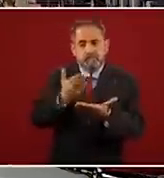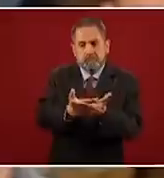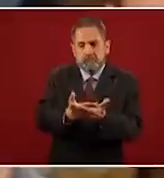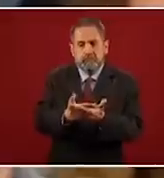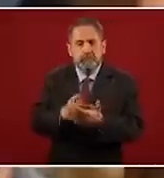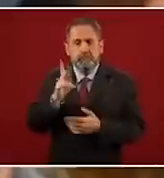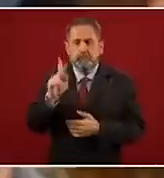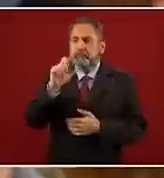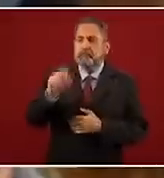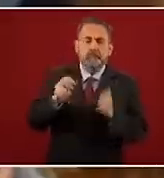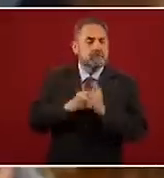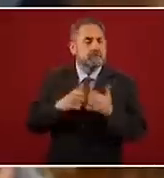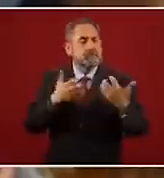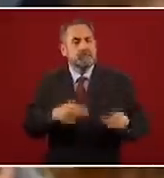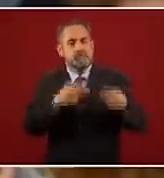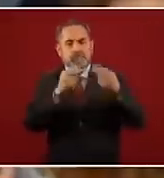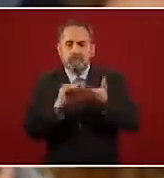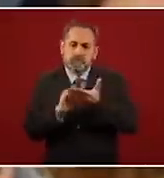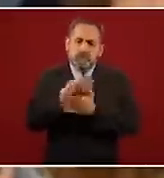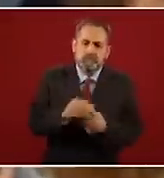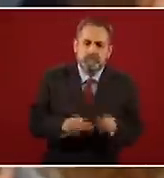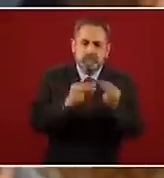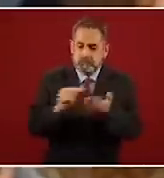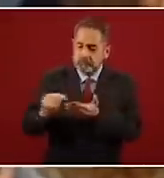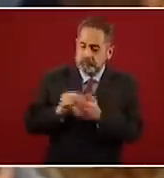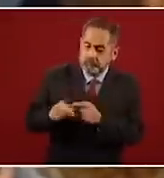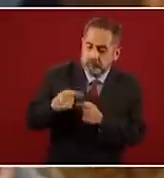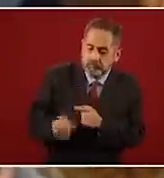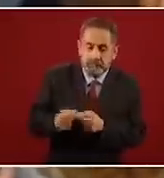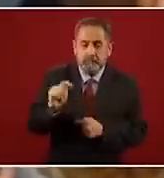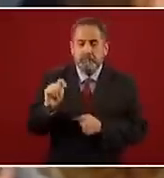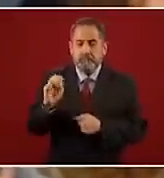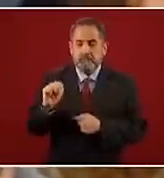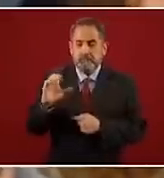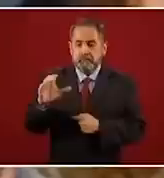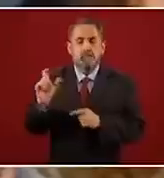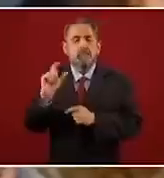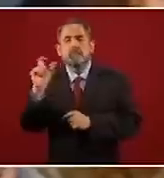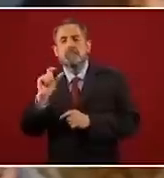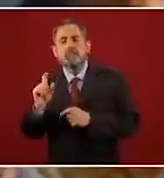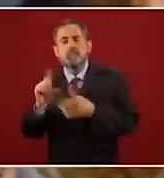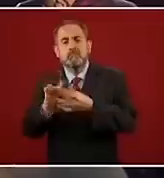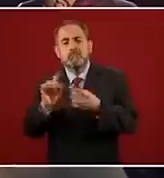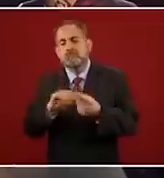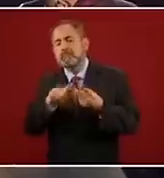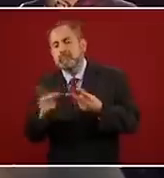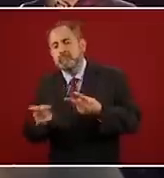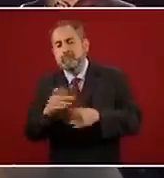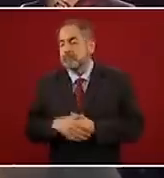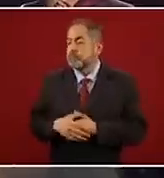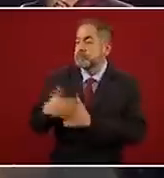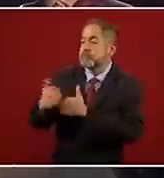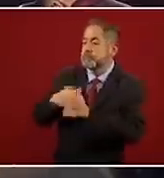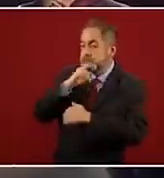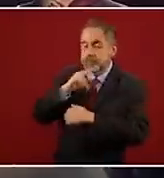de plan con los empresarios de inversiones después de la firma del T-MEC. ¿Cuándo será la presentación de este plan? Y le tengo otra pregunta. Sí. Muy pronto.